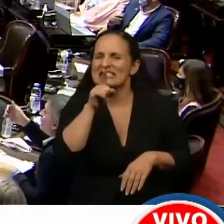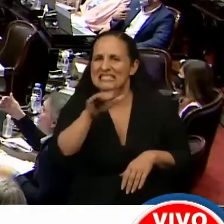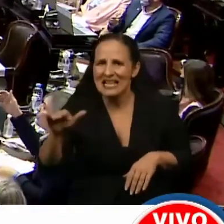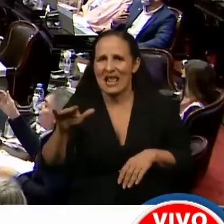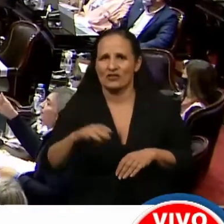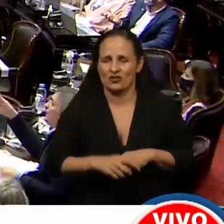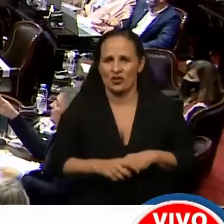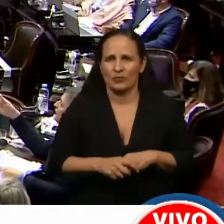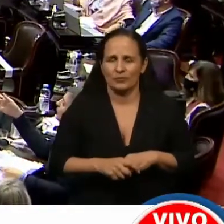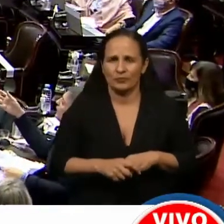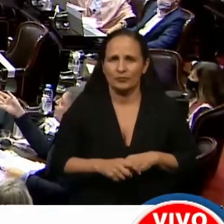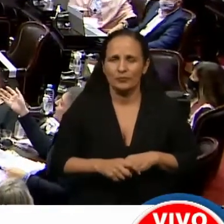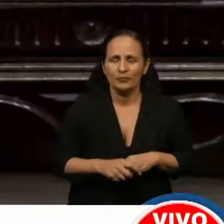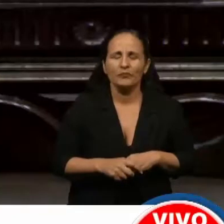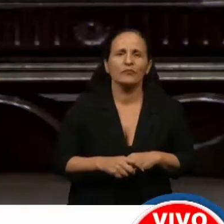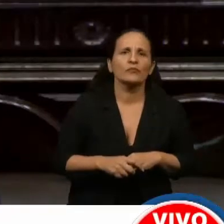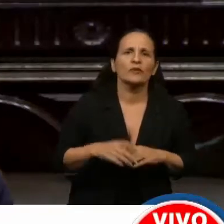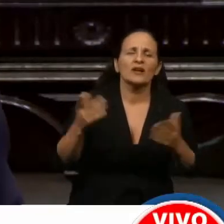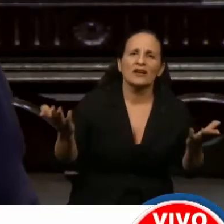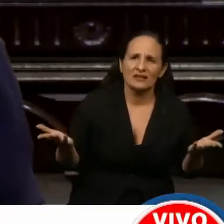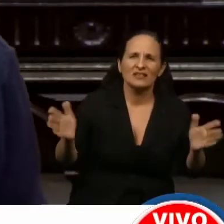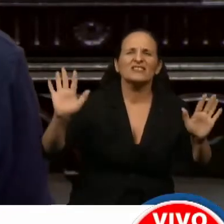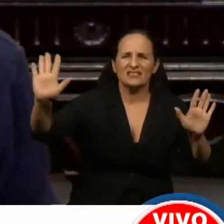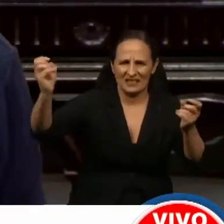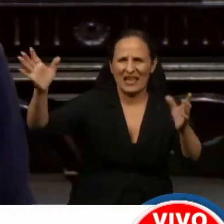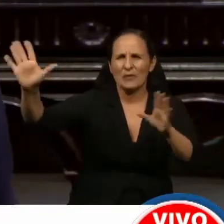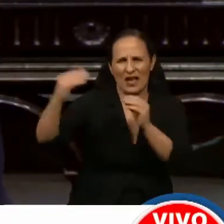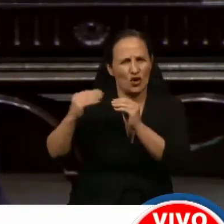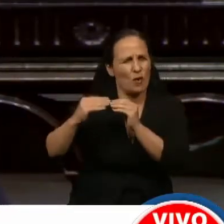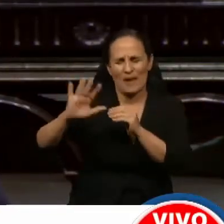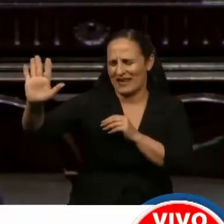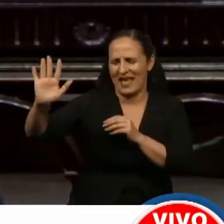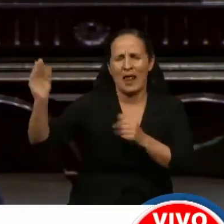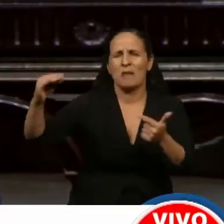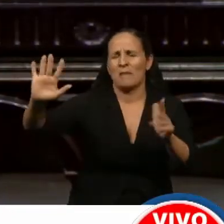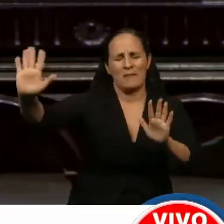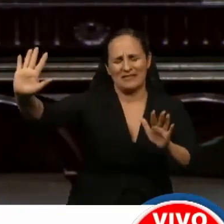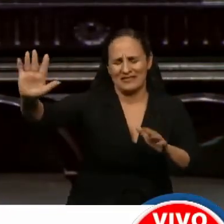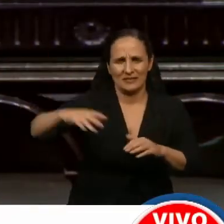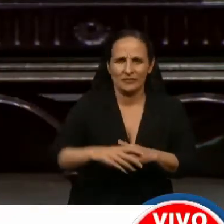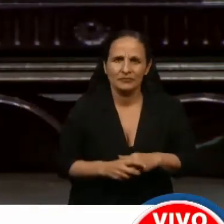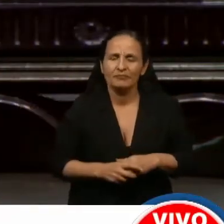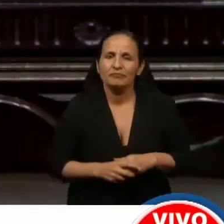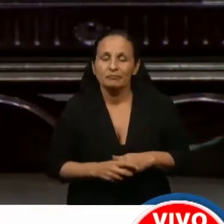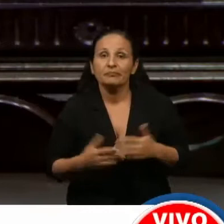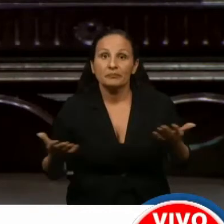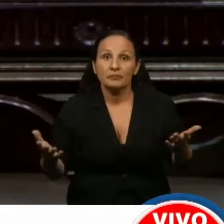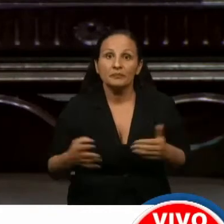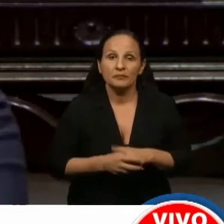Silencio. Bien. ¿Qué es lo que hace? ¿Qué es lo que hace entonces? Está bien, compañera, no sigamos, está bien. ¿Qué es lo que hace